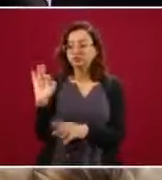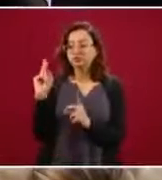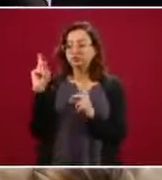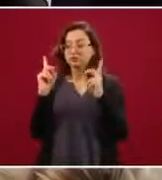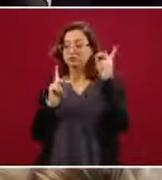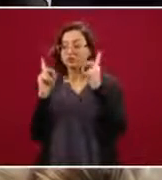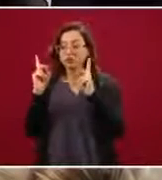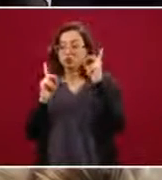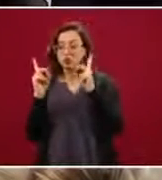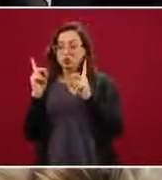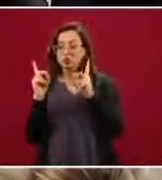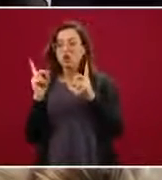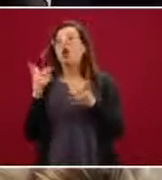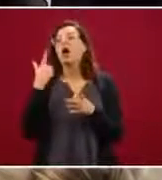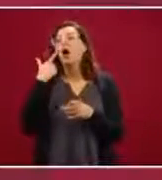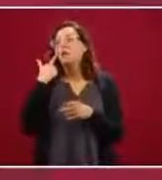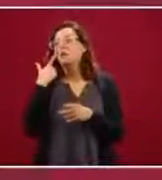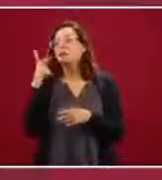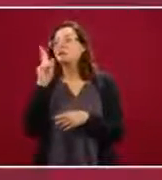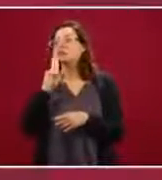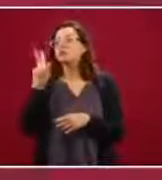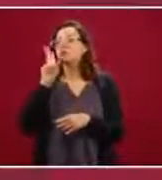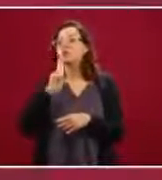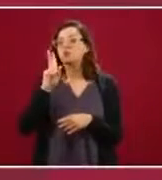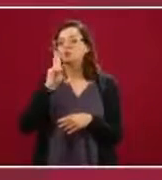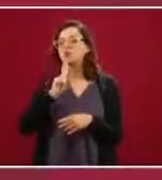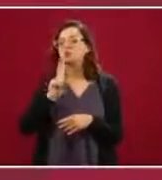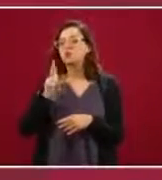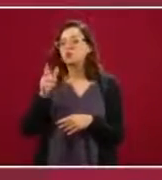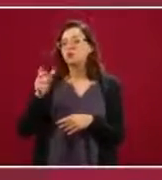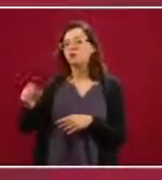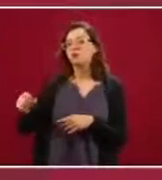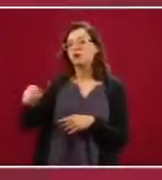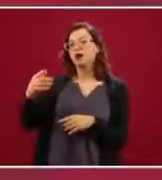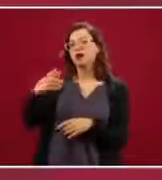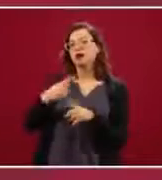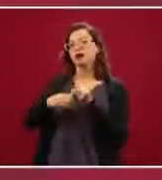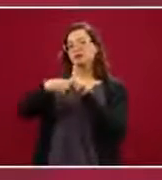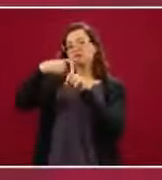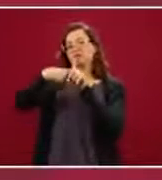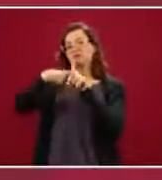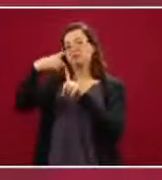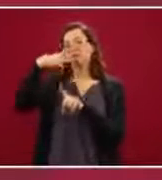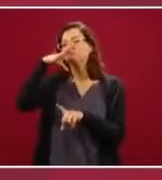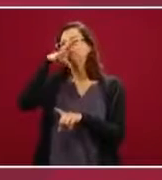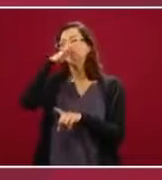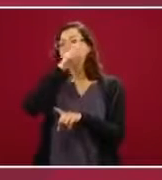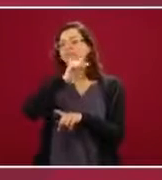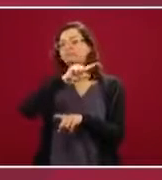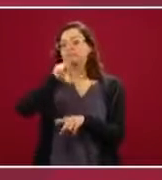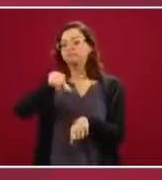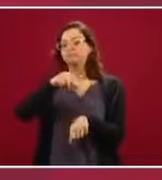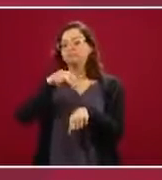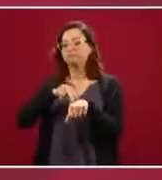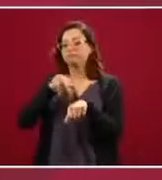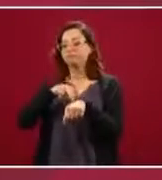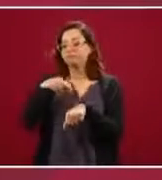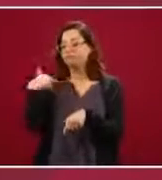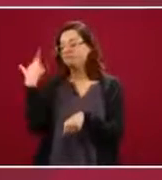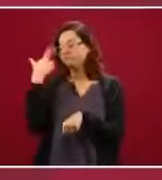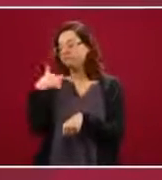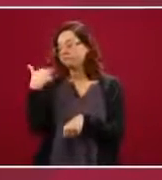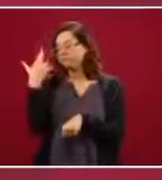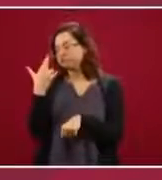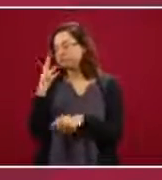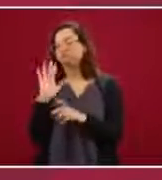hay el tamizaje de temperatura con instrumentos de proximidad y la revisión médica detallada donde aplica, y